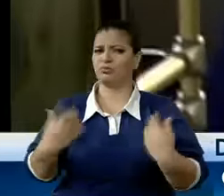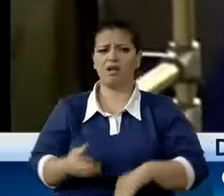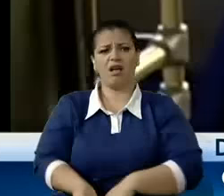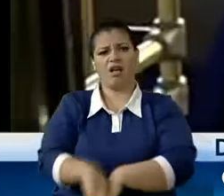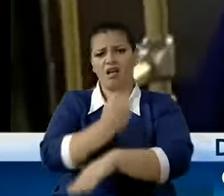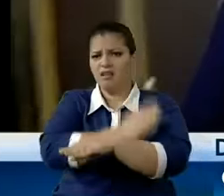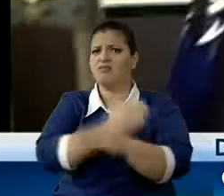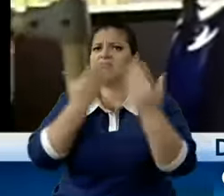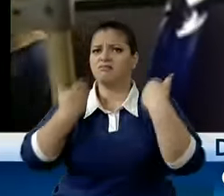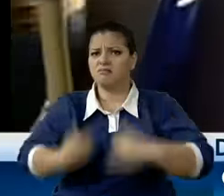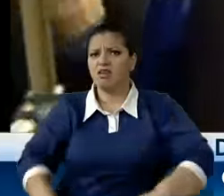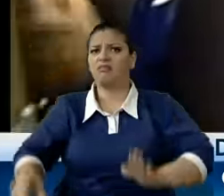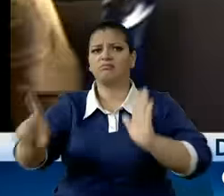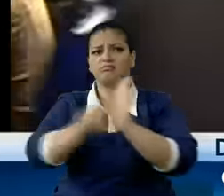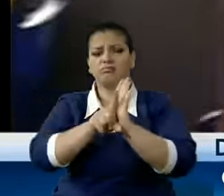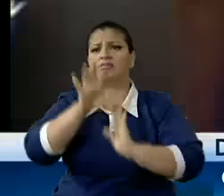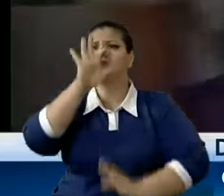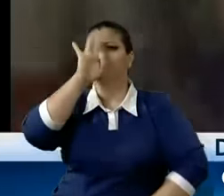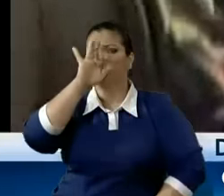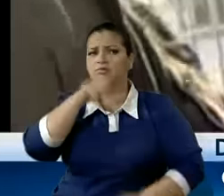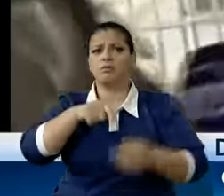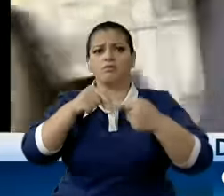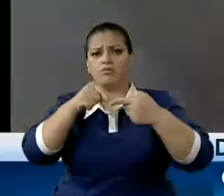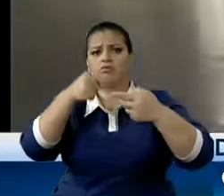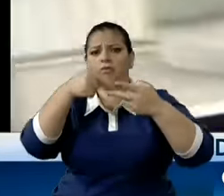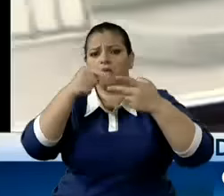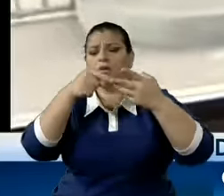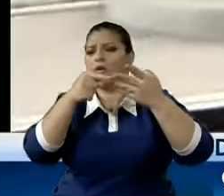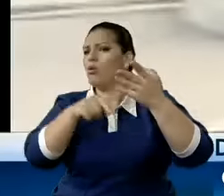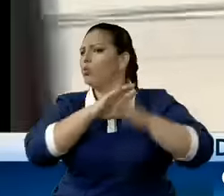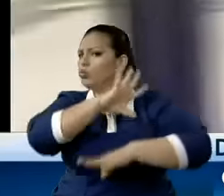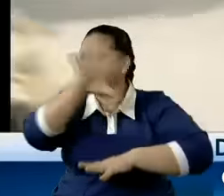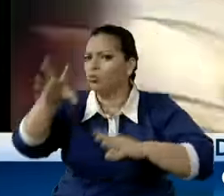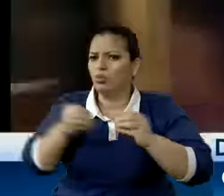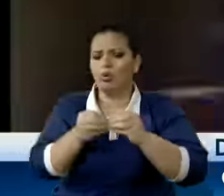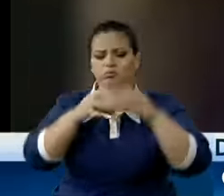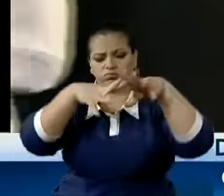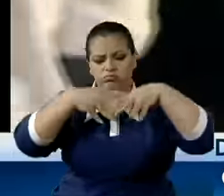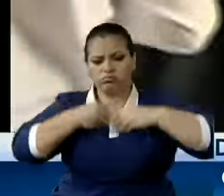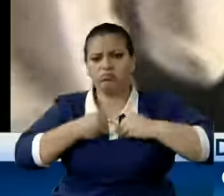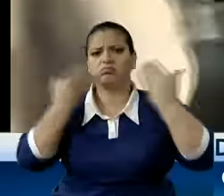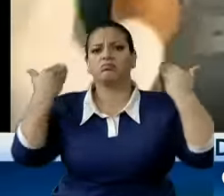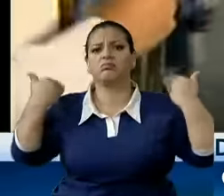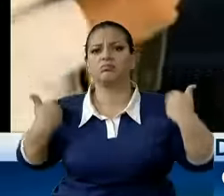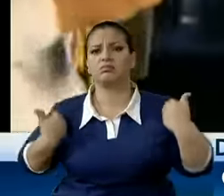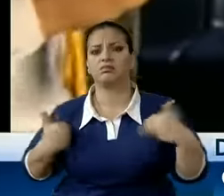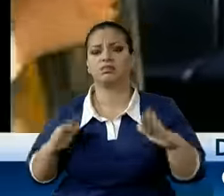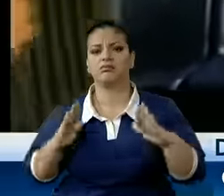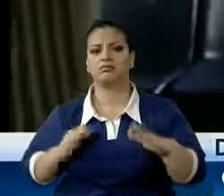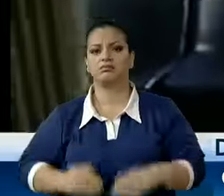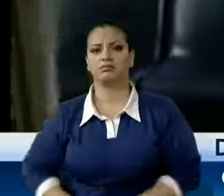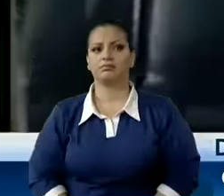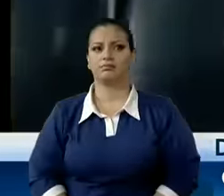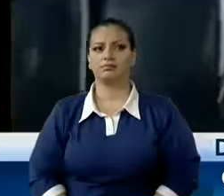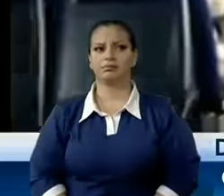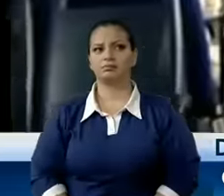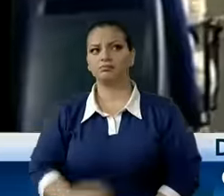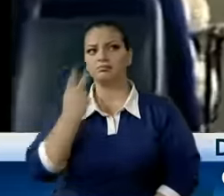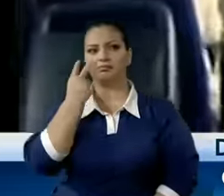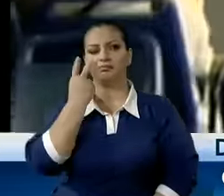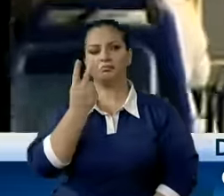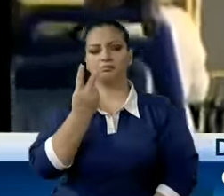que establece la Autoridad de Tránsito Municipal para poder incrementar el precio del pasaje. Observamos si cuentan